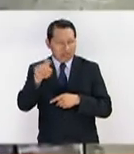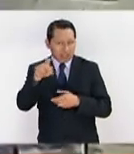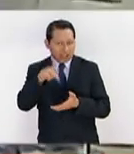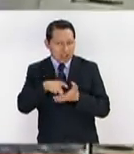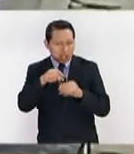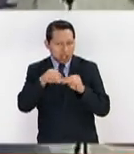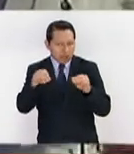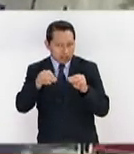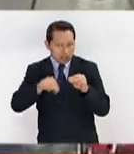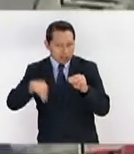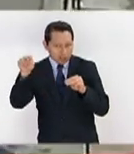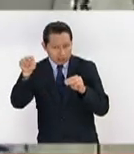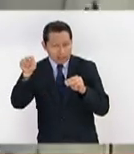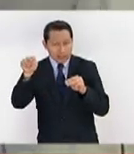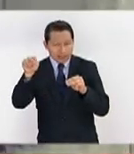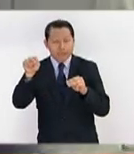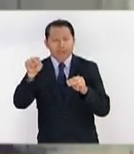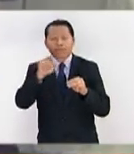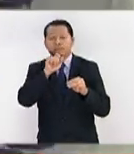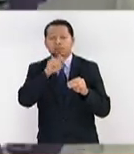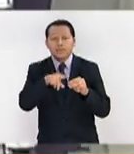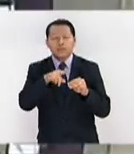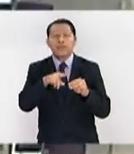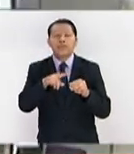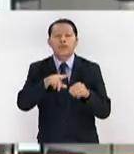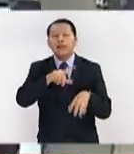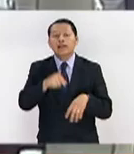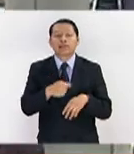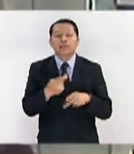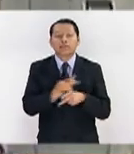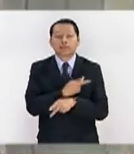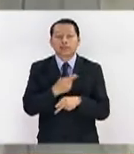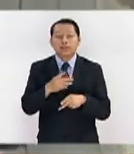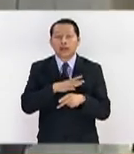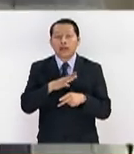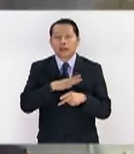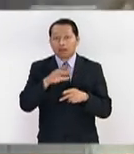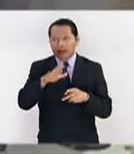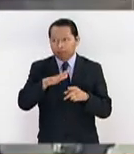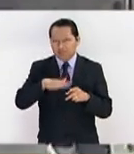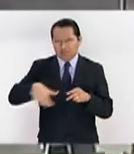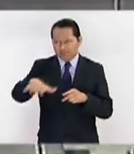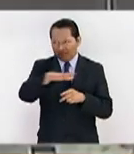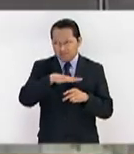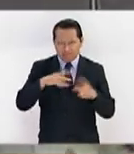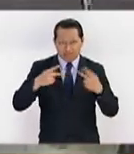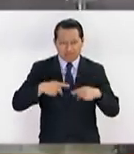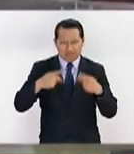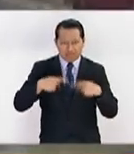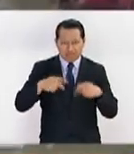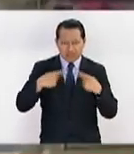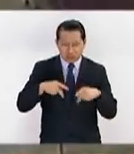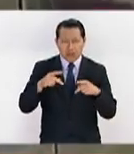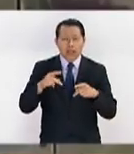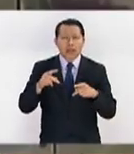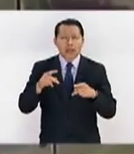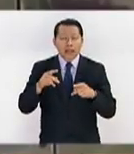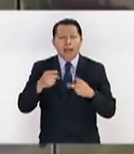norte. Y murió poco después del ataque, luego que 2 residentes del área lo confrontaran y salieran en su